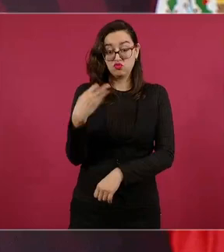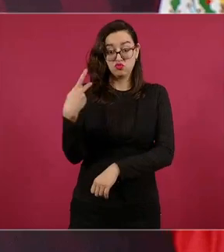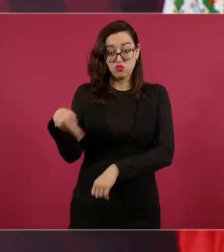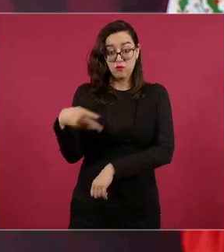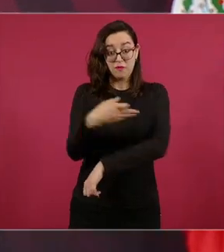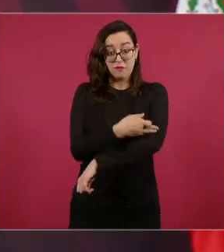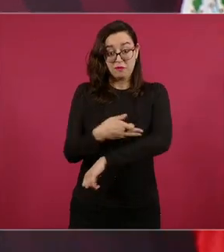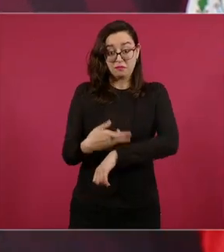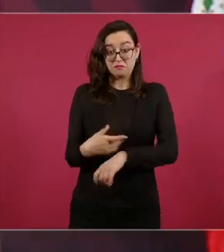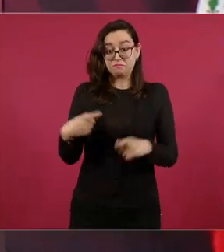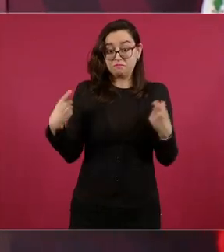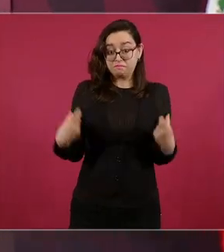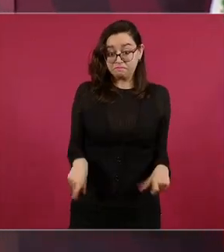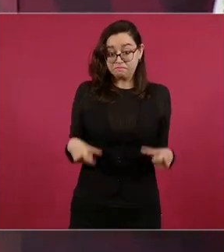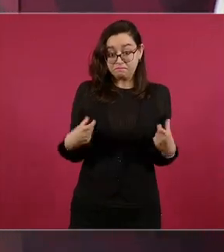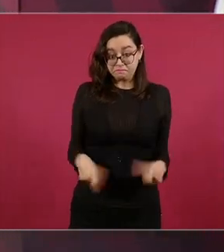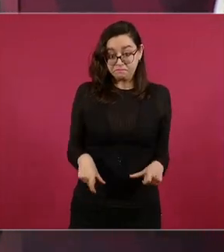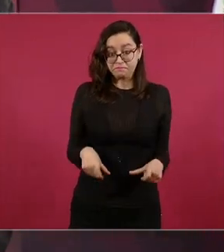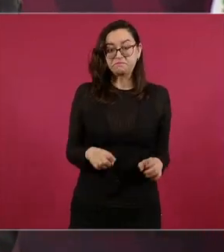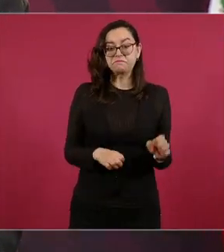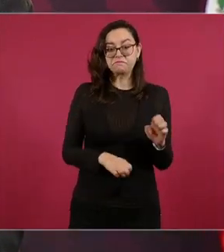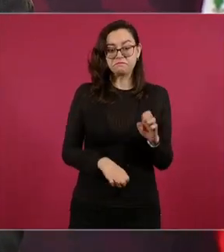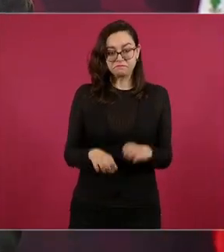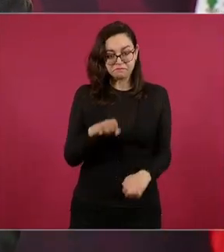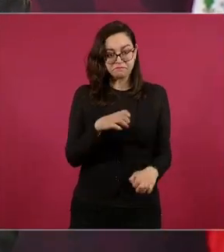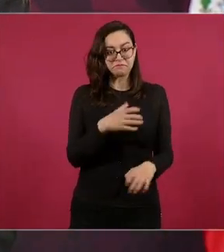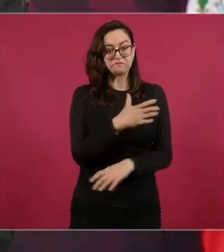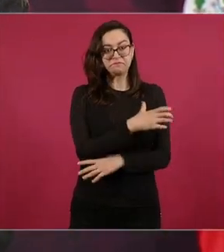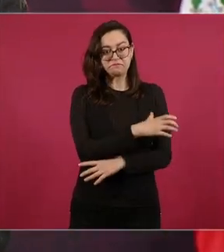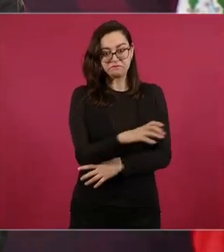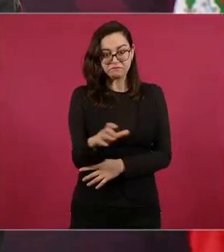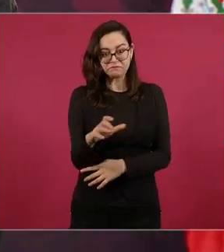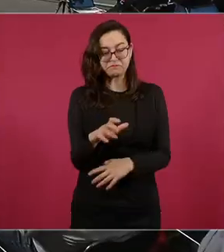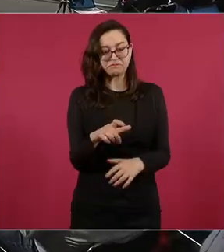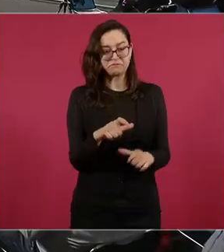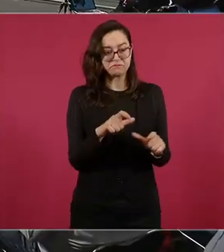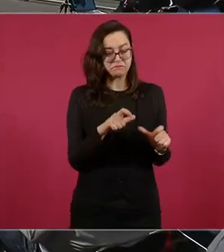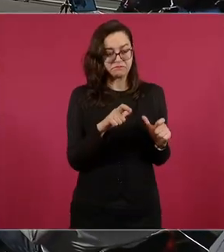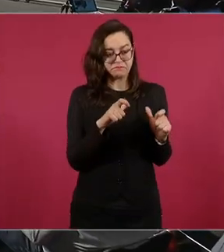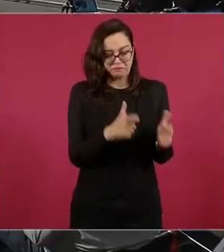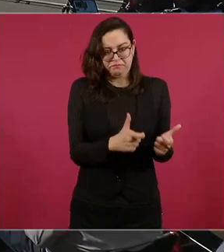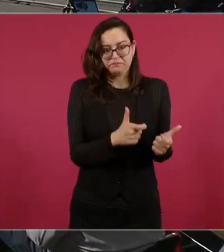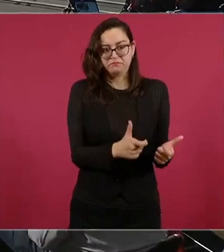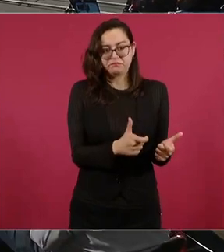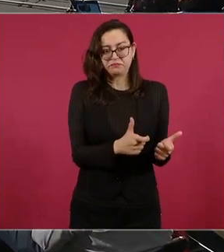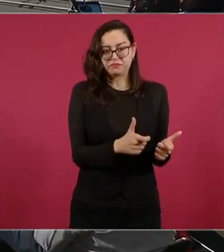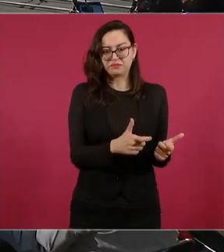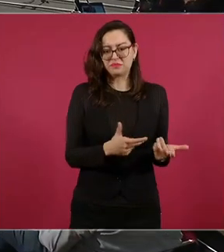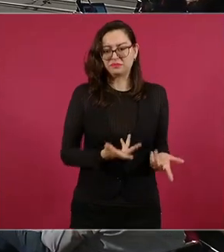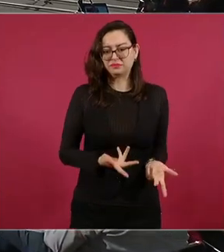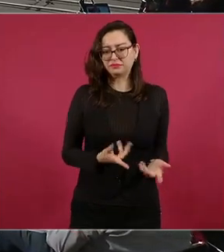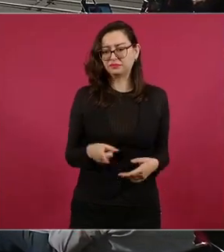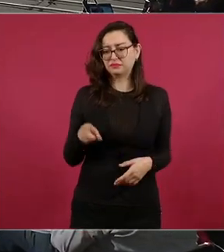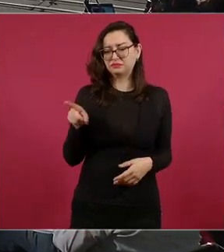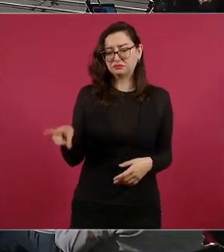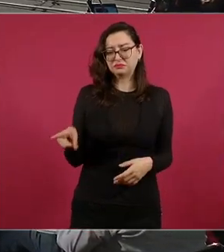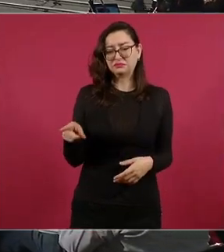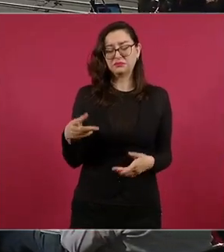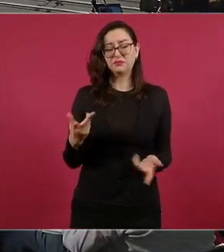y agricultor norteño, no podía aspirar a escribir más que cartas